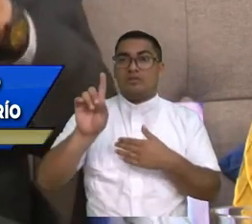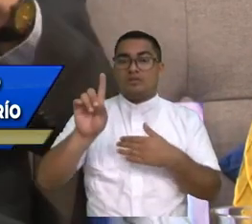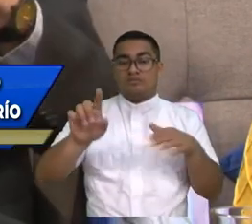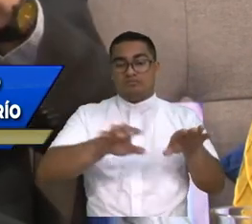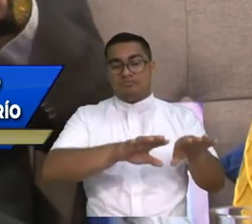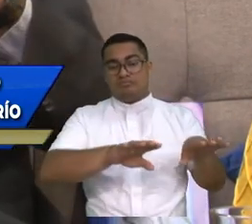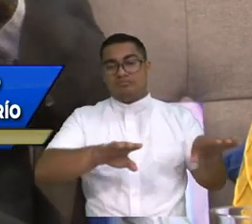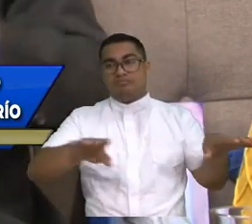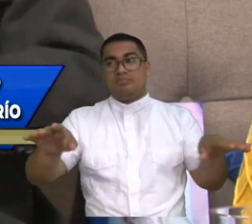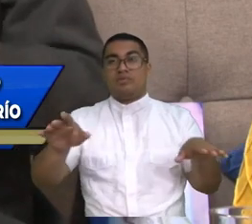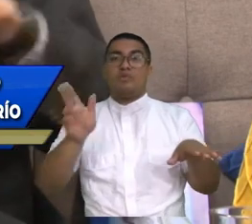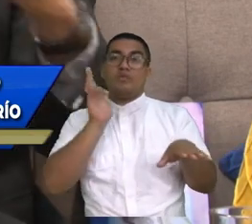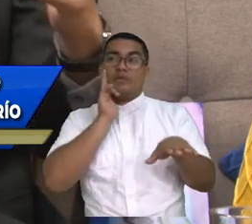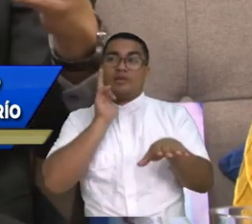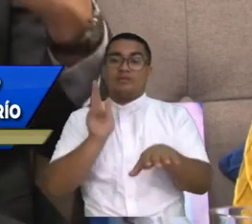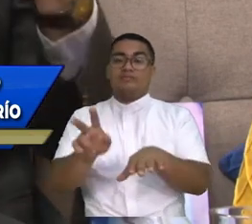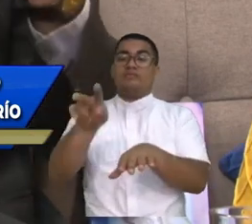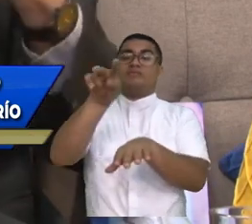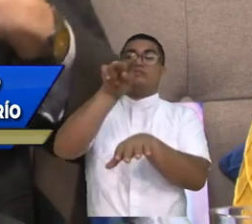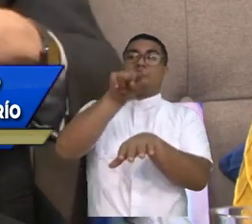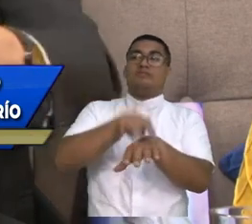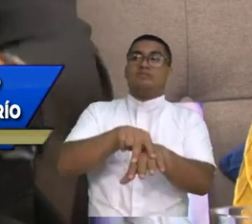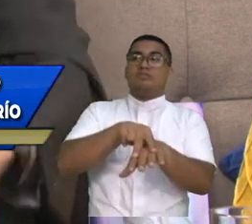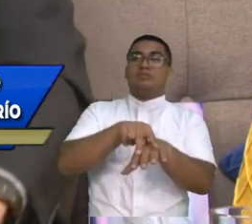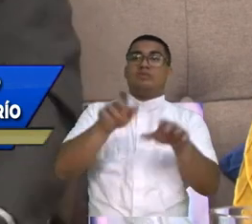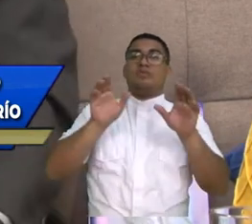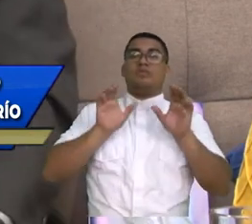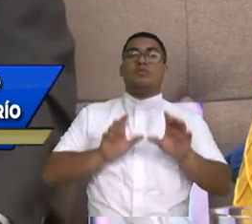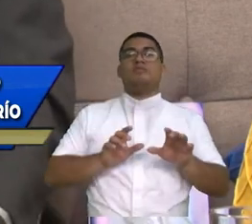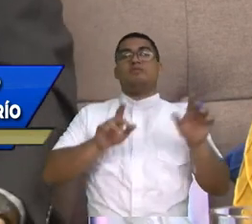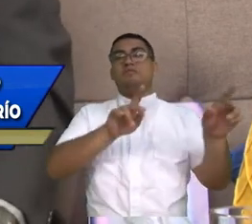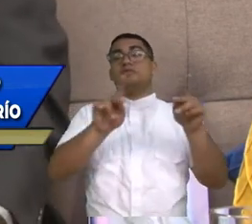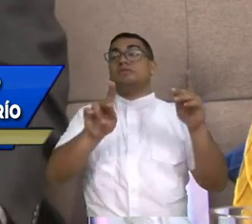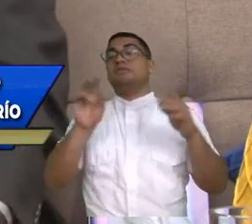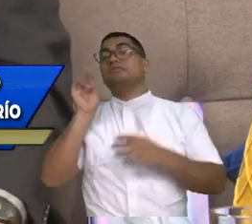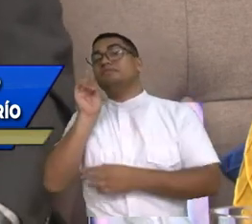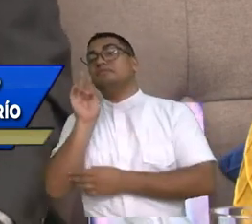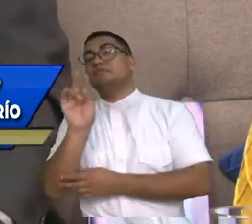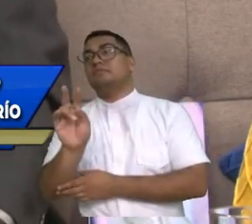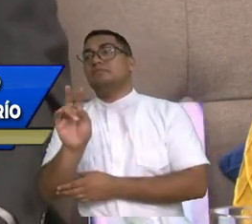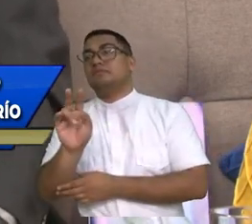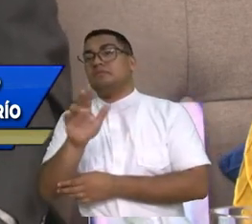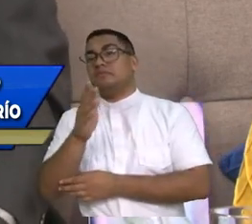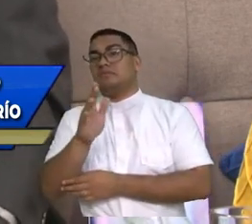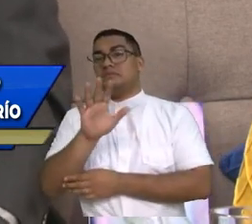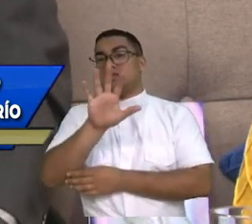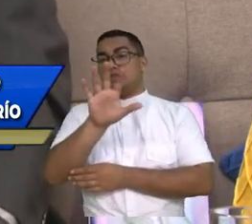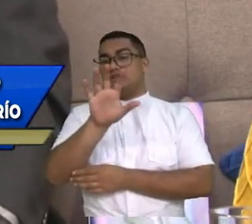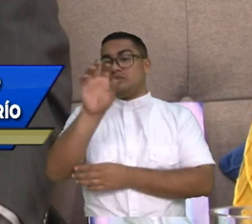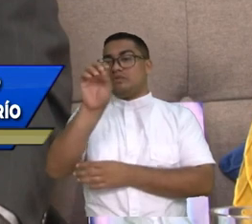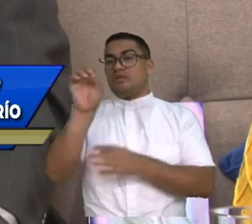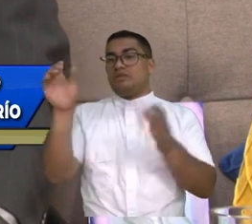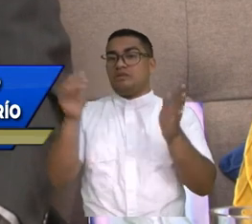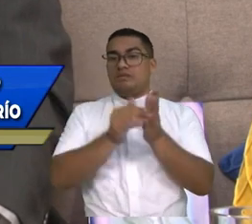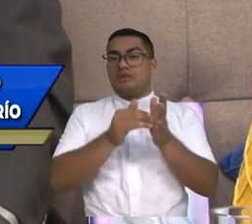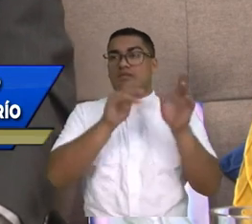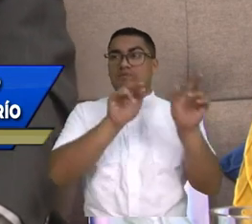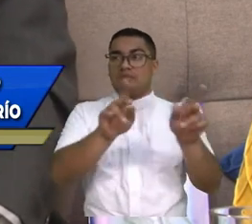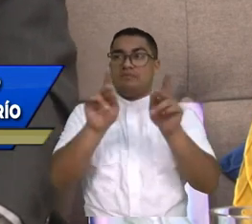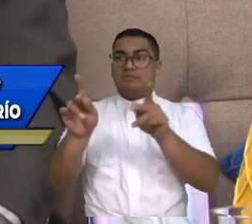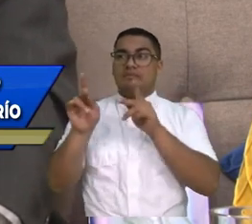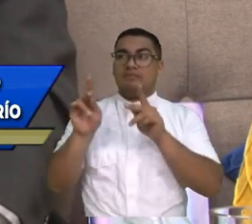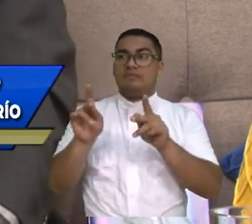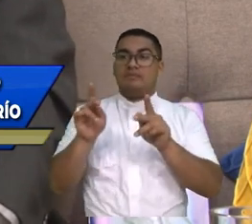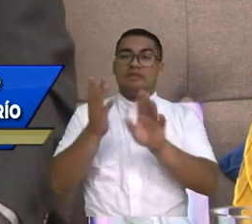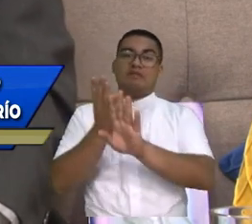cual el catafalco está descubierto y el cadáver era expuesto al público. Unas 50.000 personas de la época desfilaron